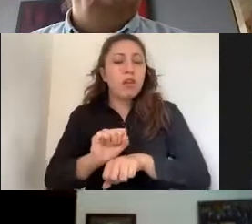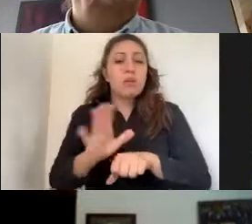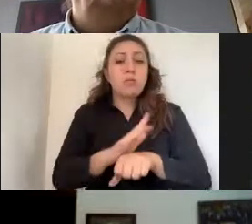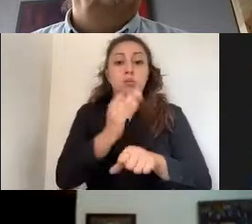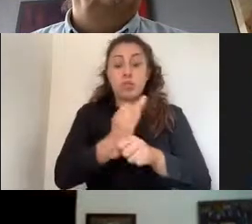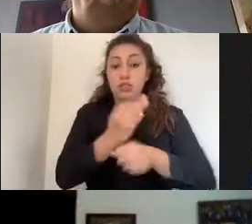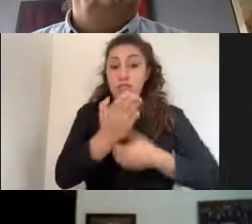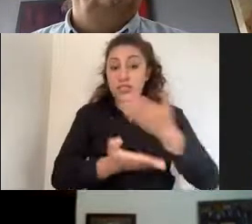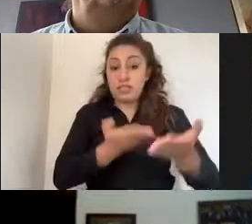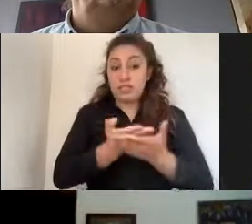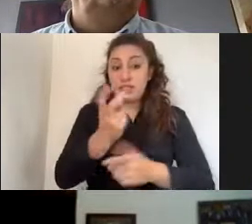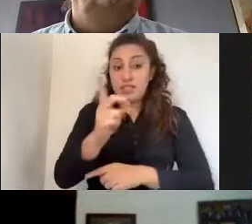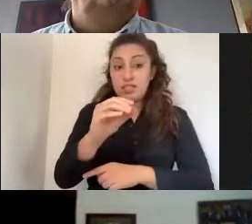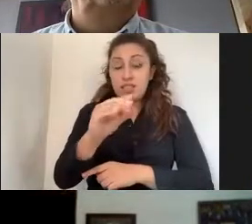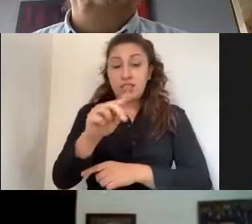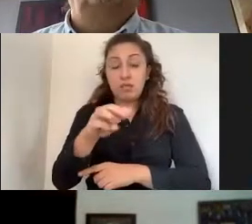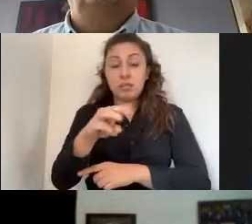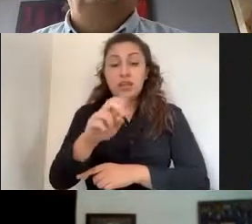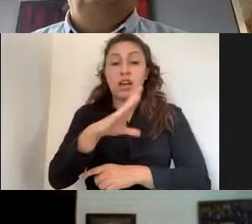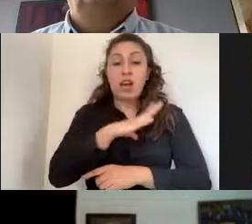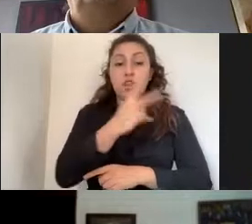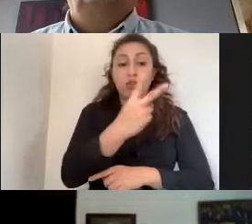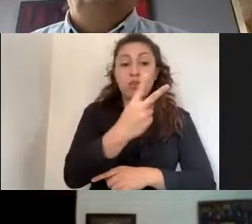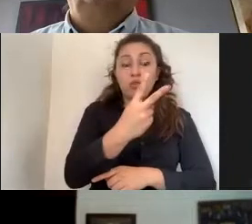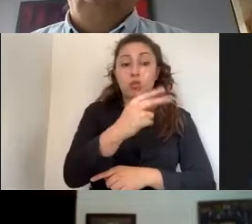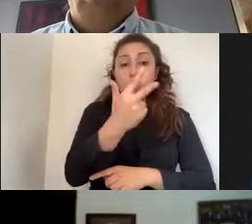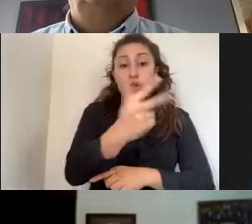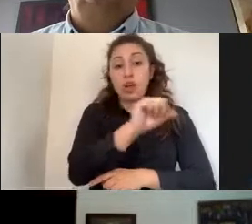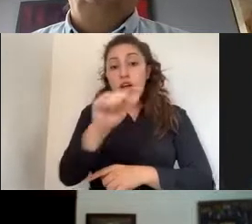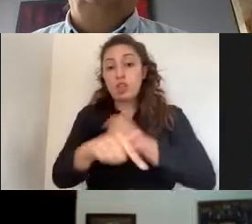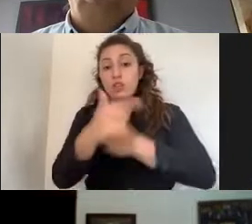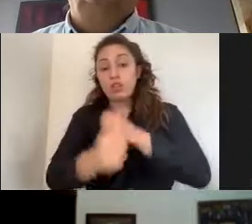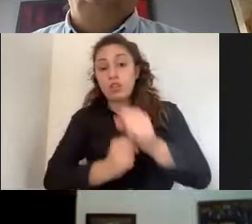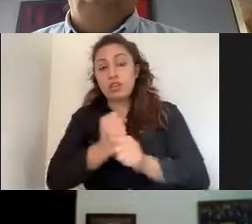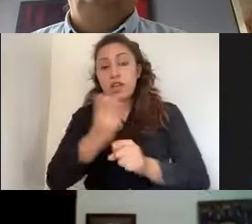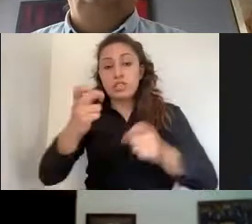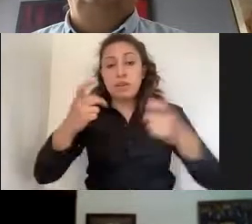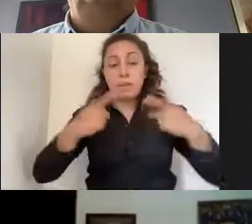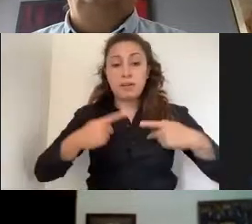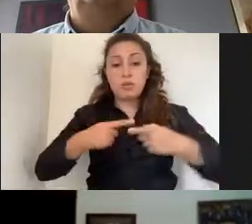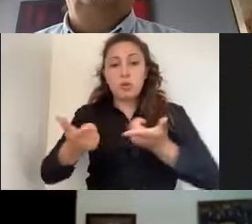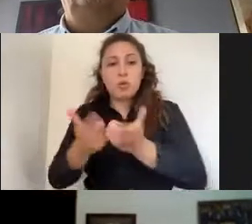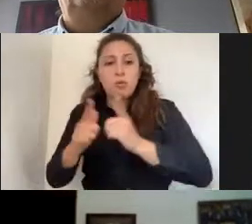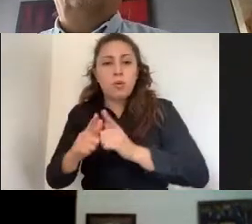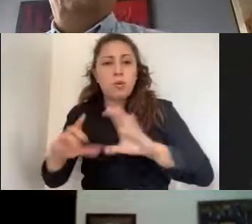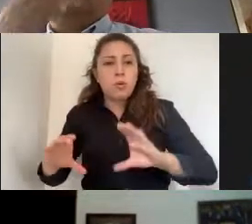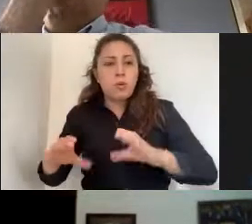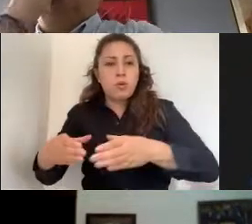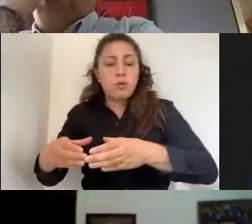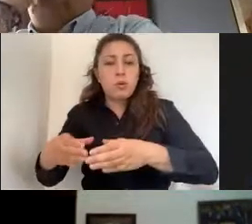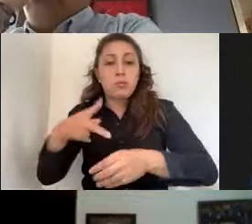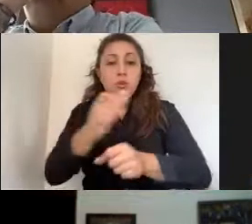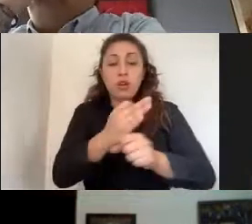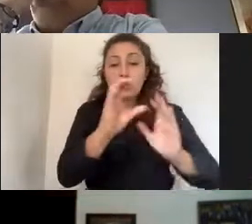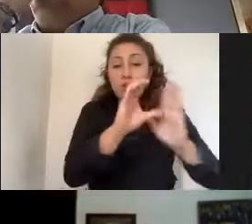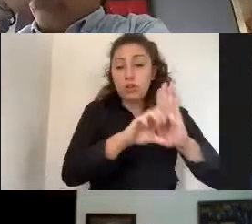se vaya de 8 a 12 años de prisión la asociación delictuosa, cuando actualmente el Código Penal